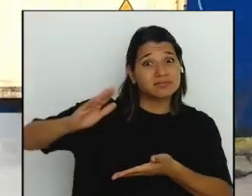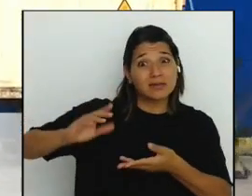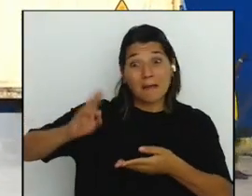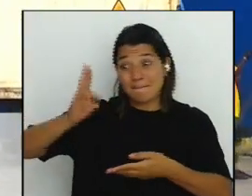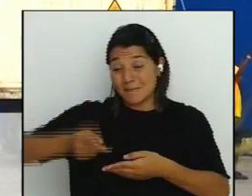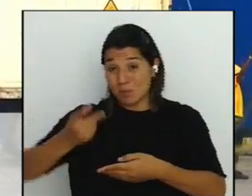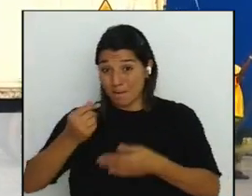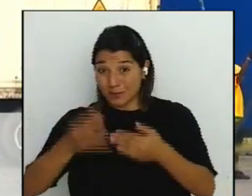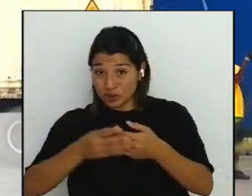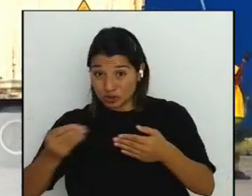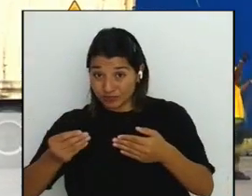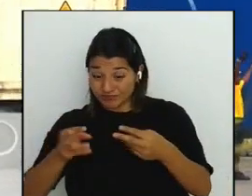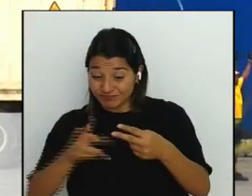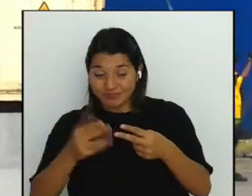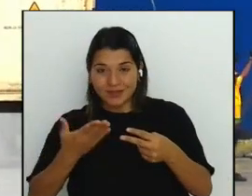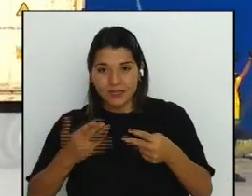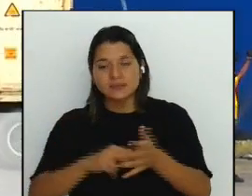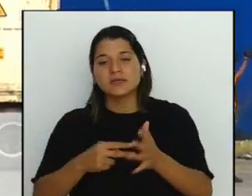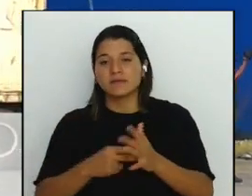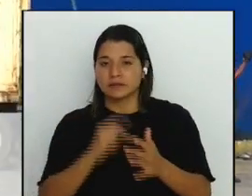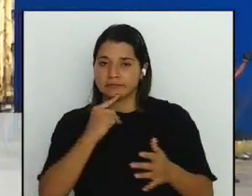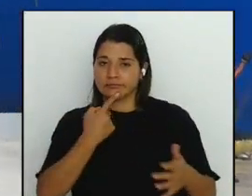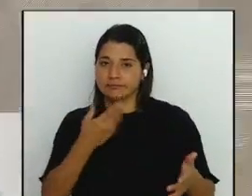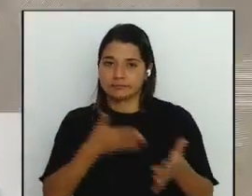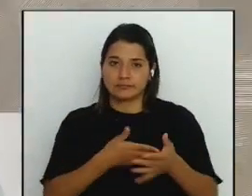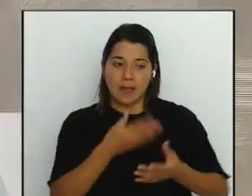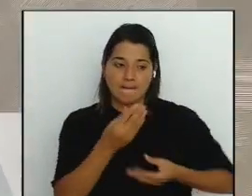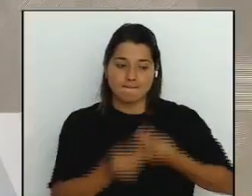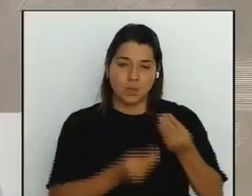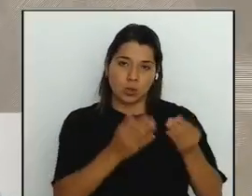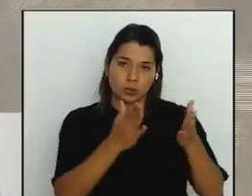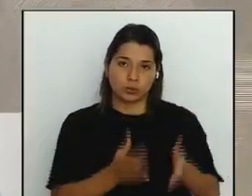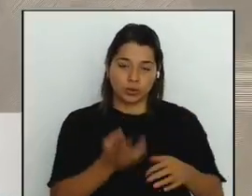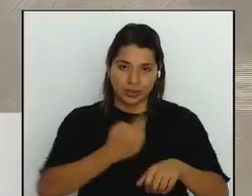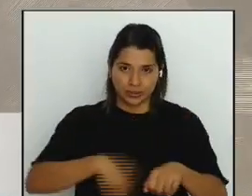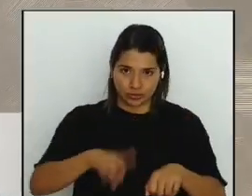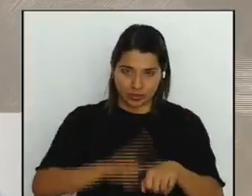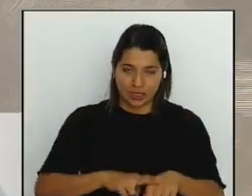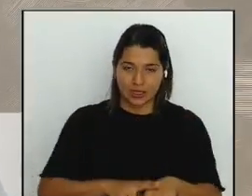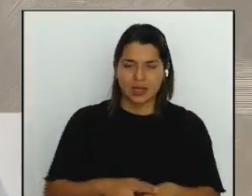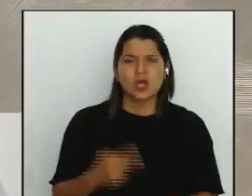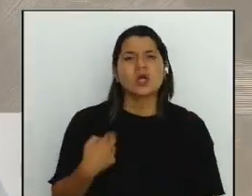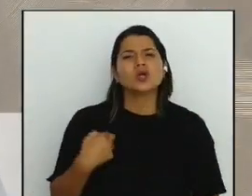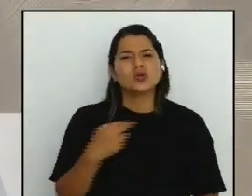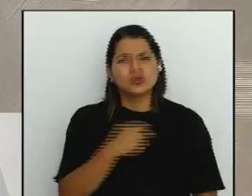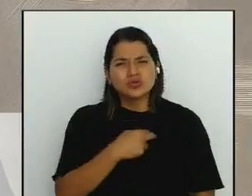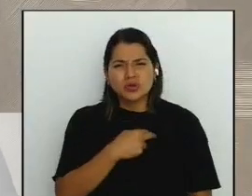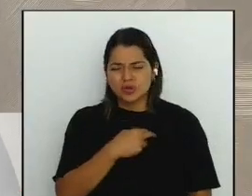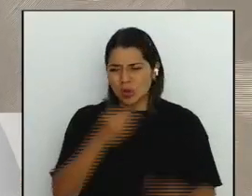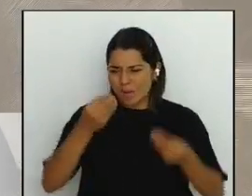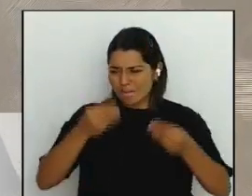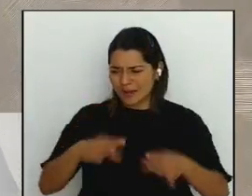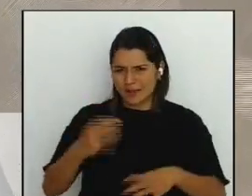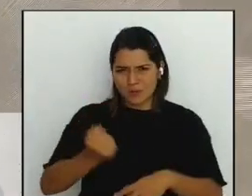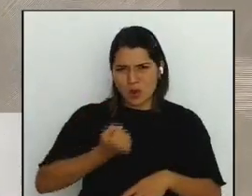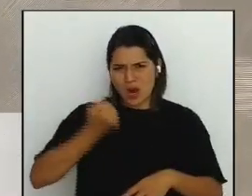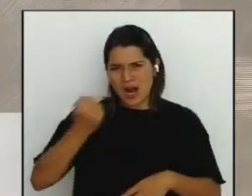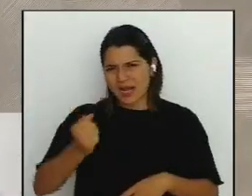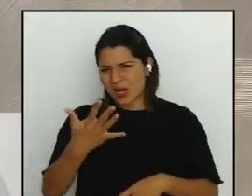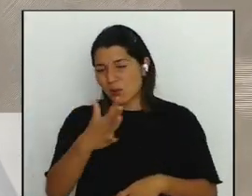una grave afectación a los productores nacionales. Nos hemos dejado de percibir alrededor de un 18 a un 20% de